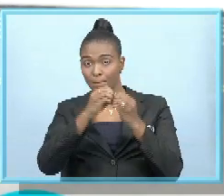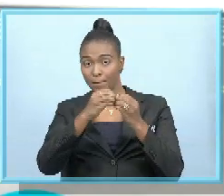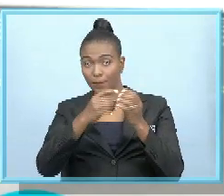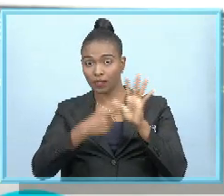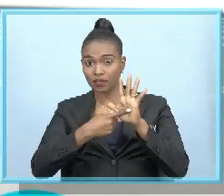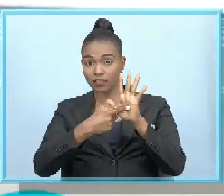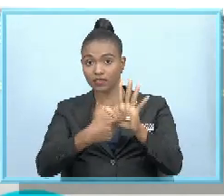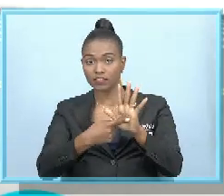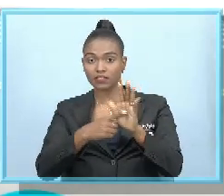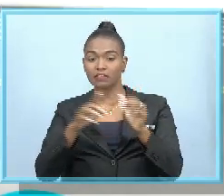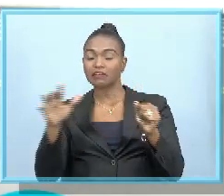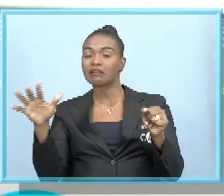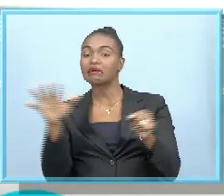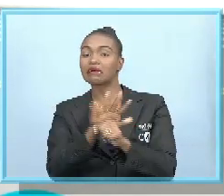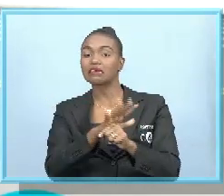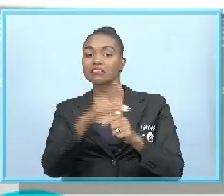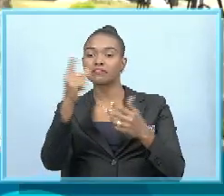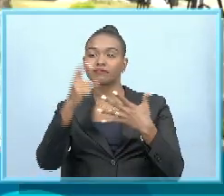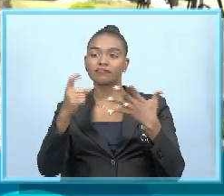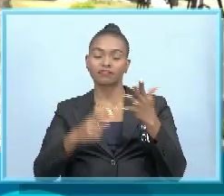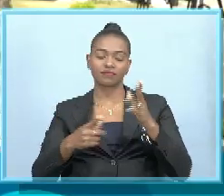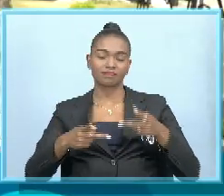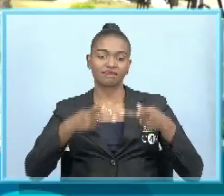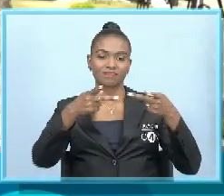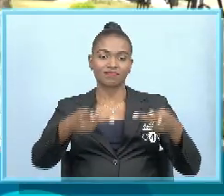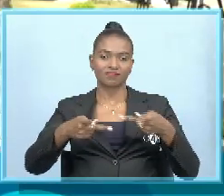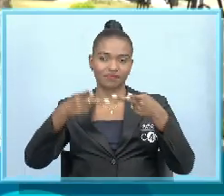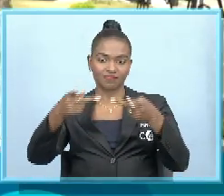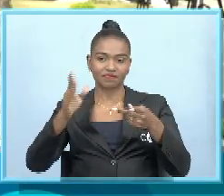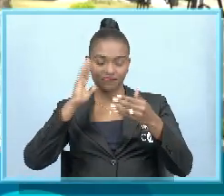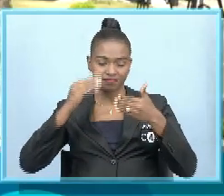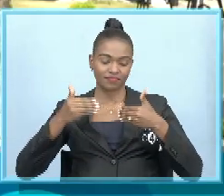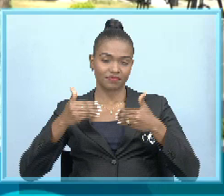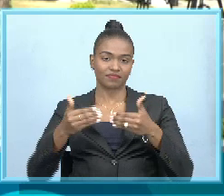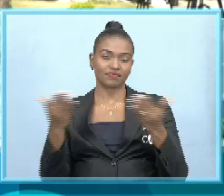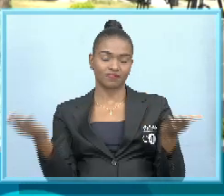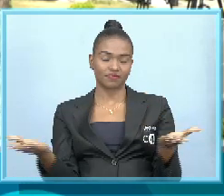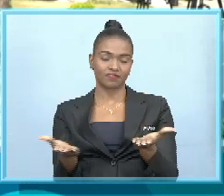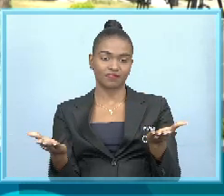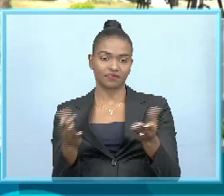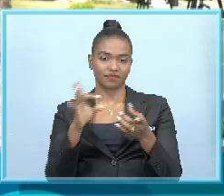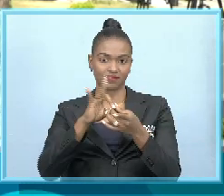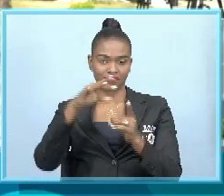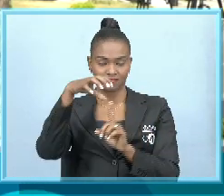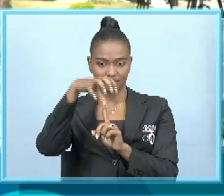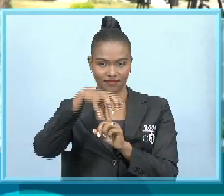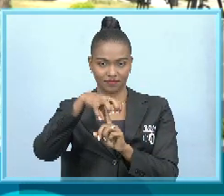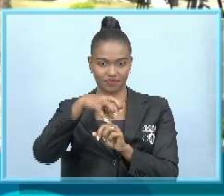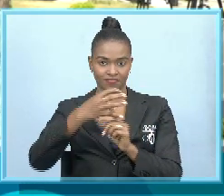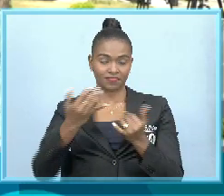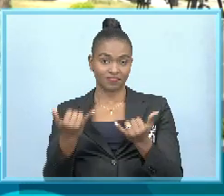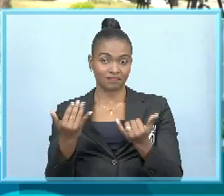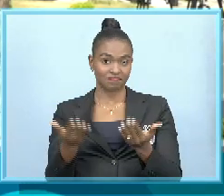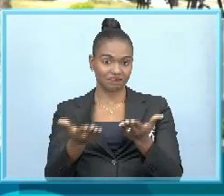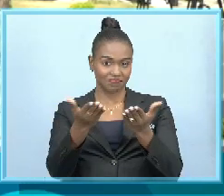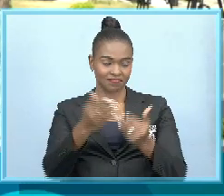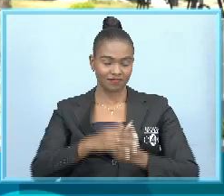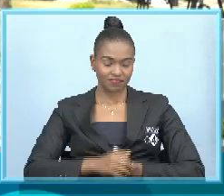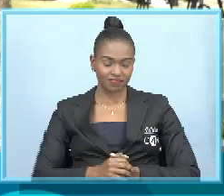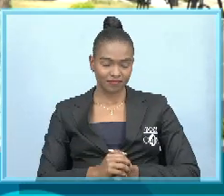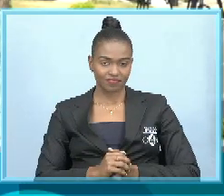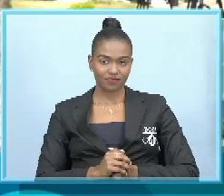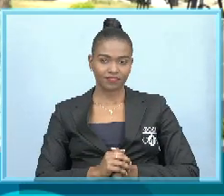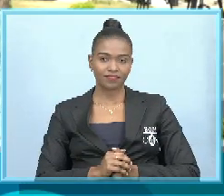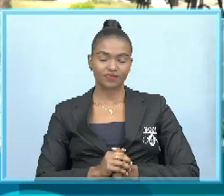informe completito de todas estas visitas que se realizaron aquí en la Casa de Gobierno. Alex,